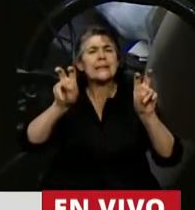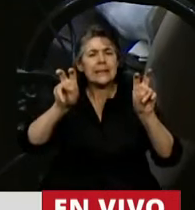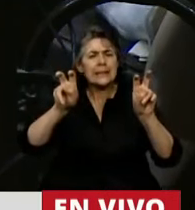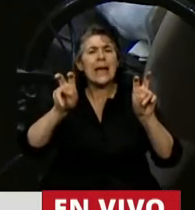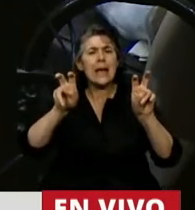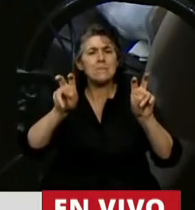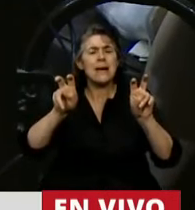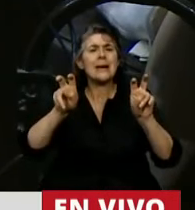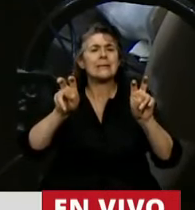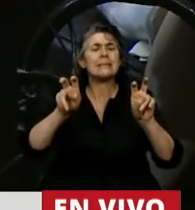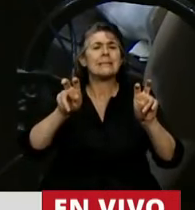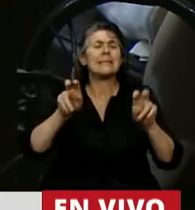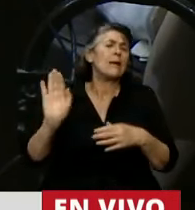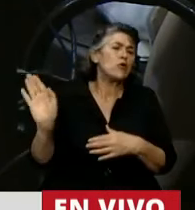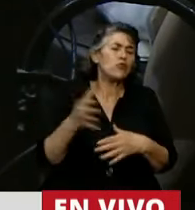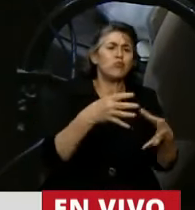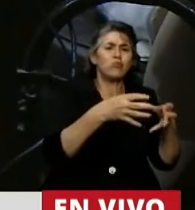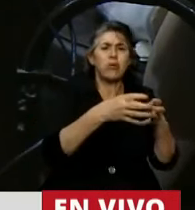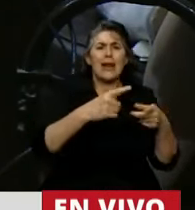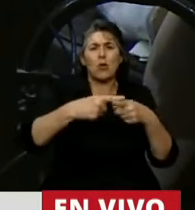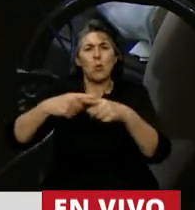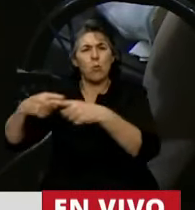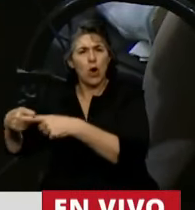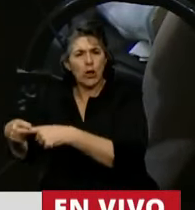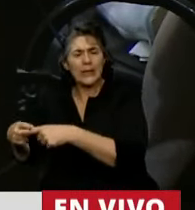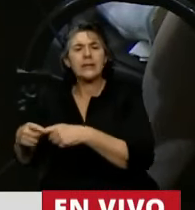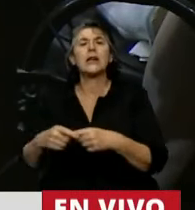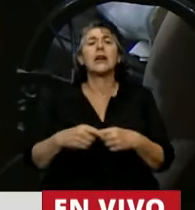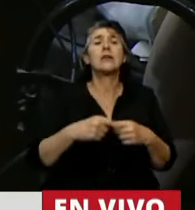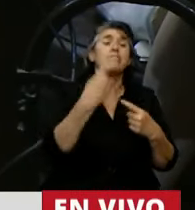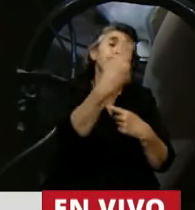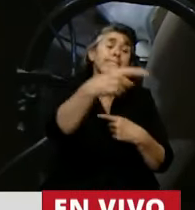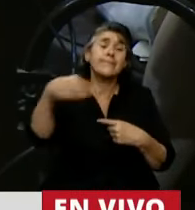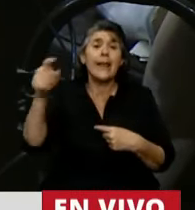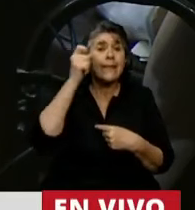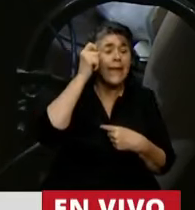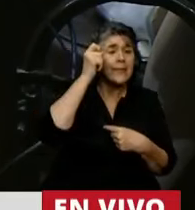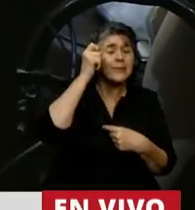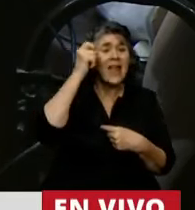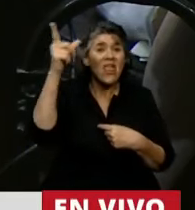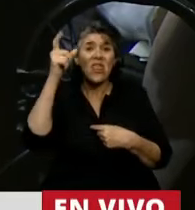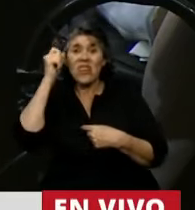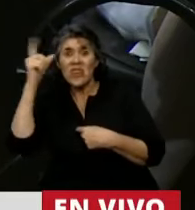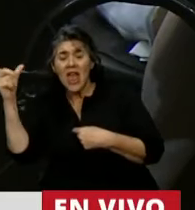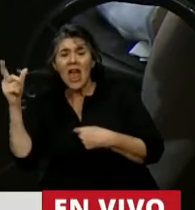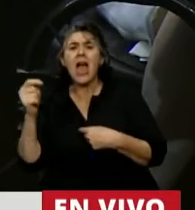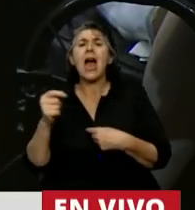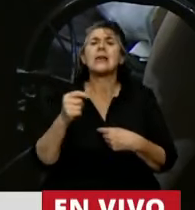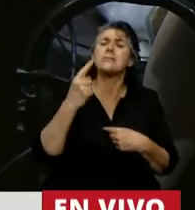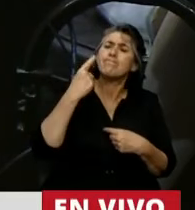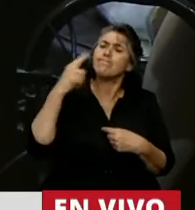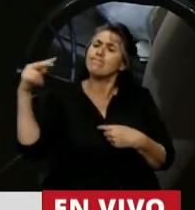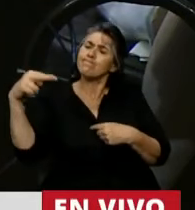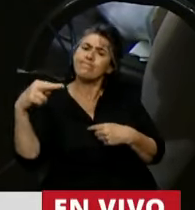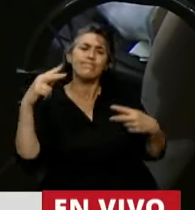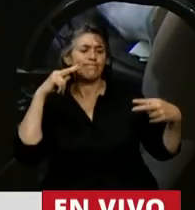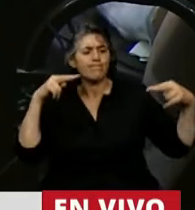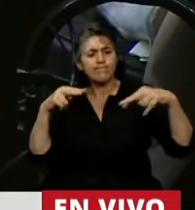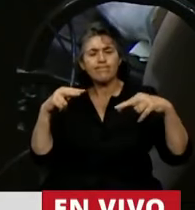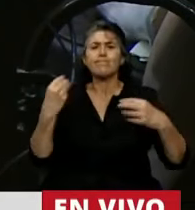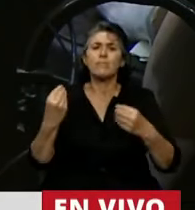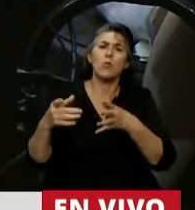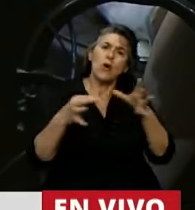dirigencia política, que nos permite confrontar ideas, discutir visiones y al mismo tiempo